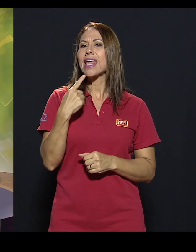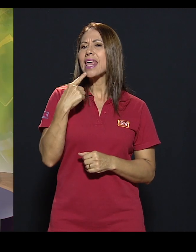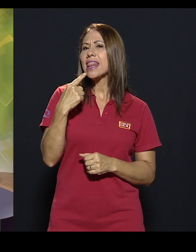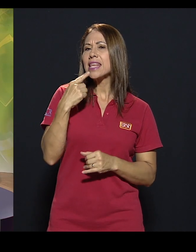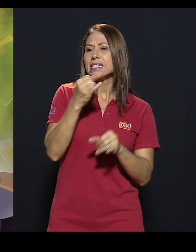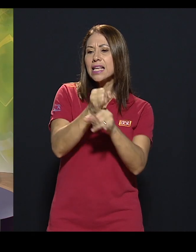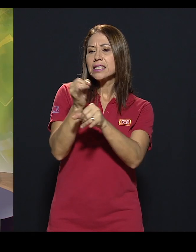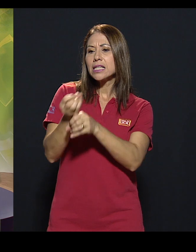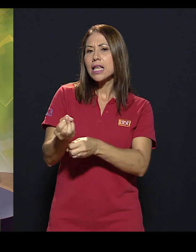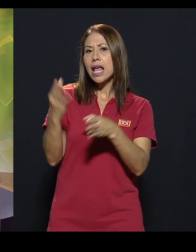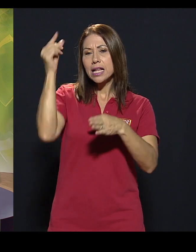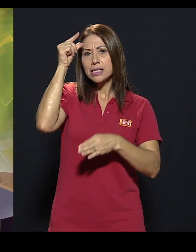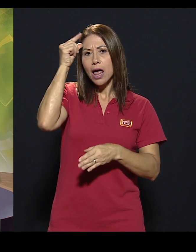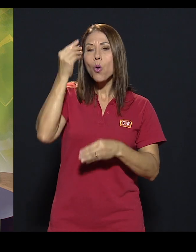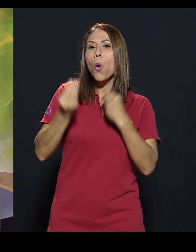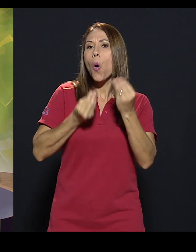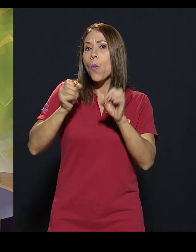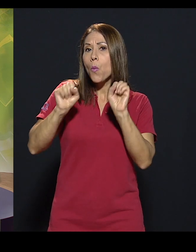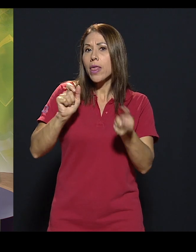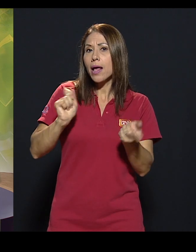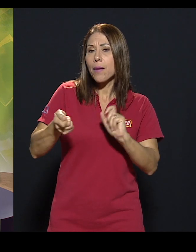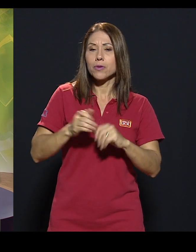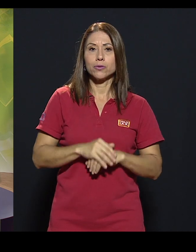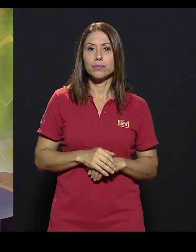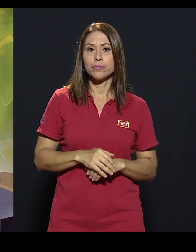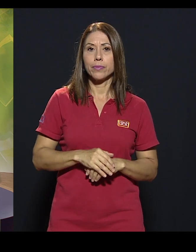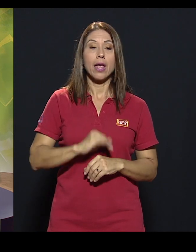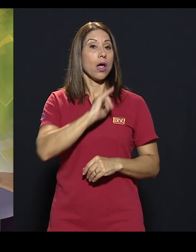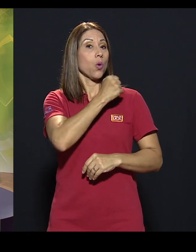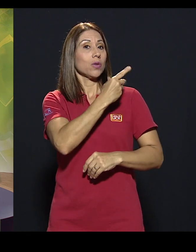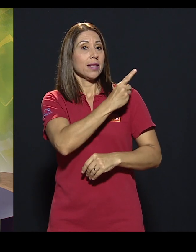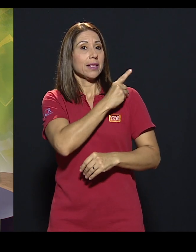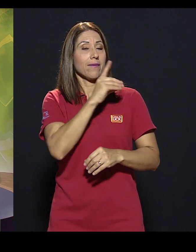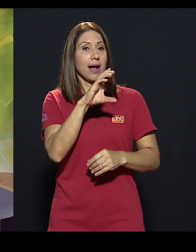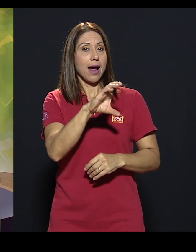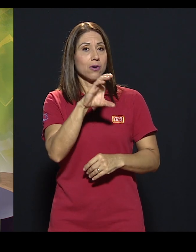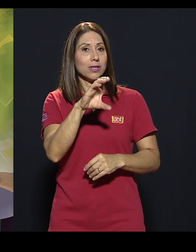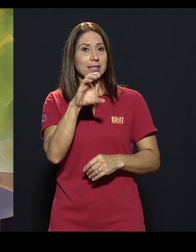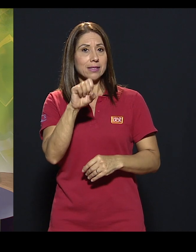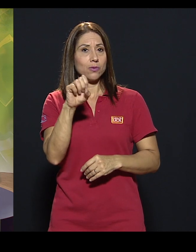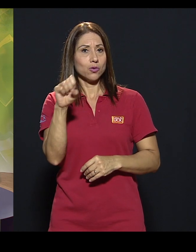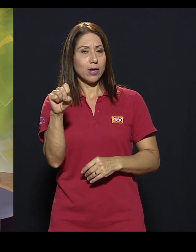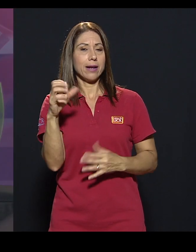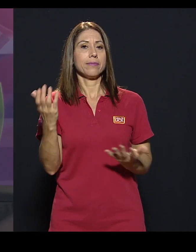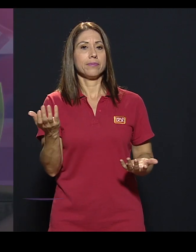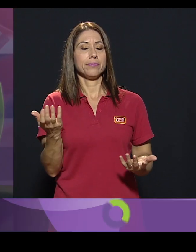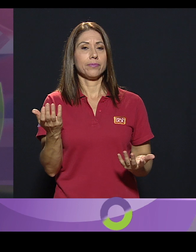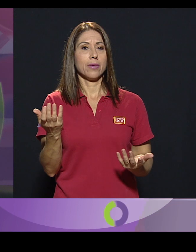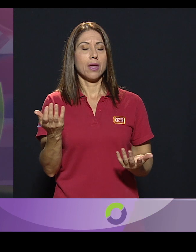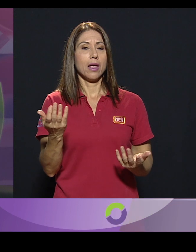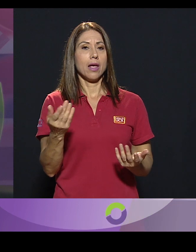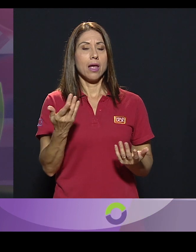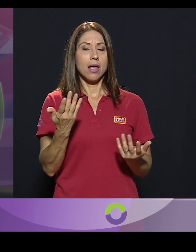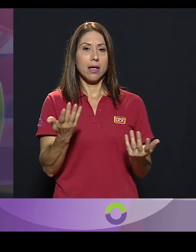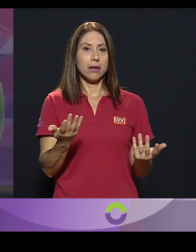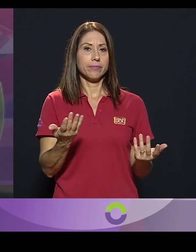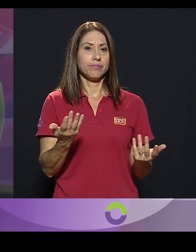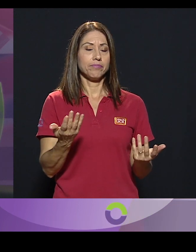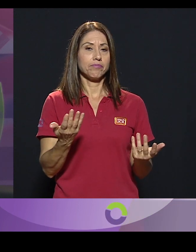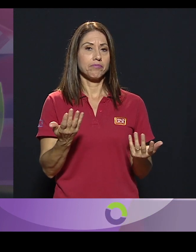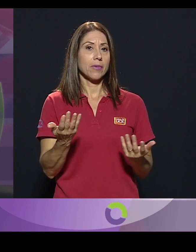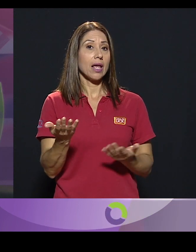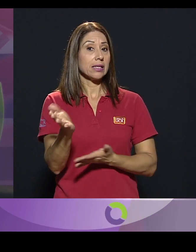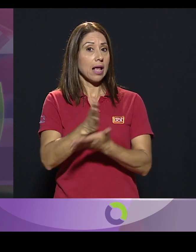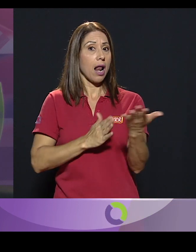cómo poder hacer estos cambios? Bueno, la Junta Directiva de la Caja Costarricense del Seguro Social, en